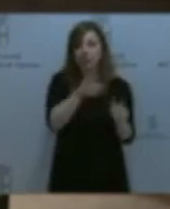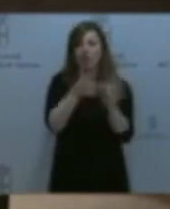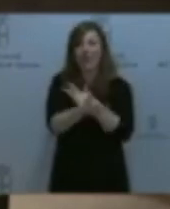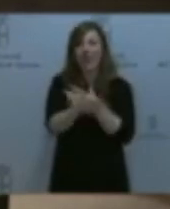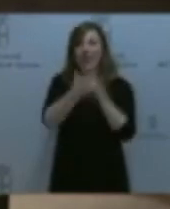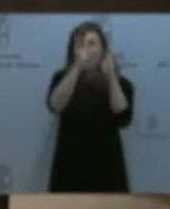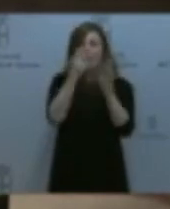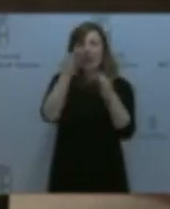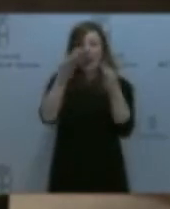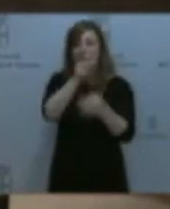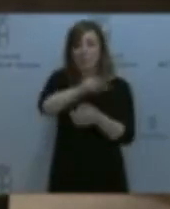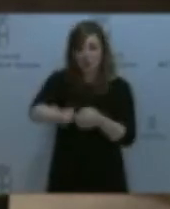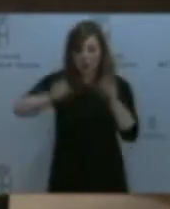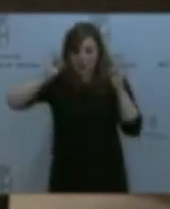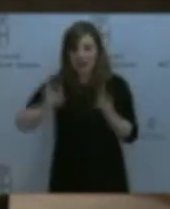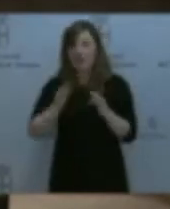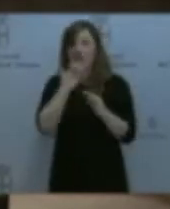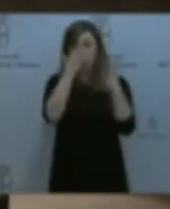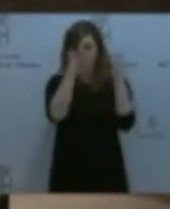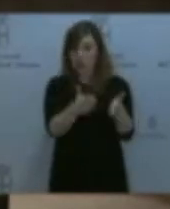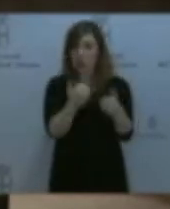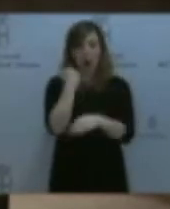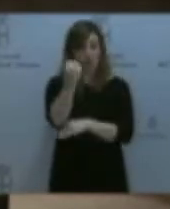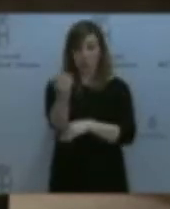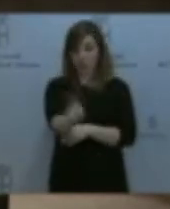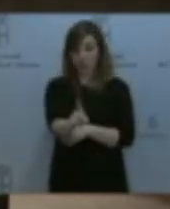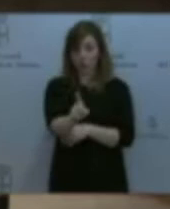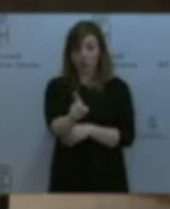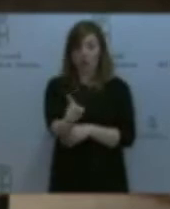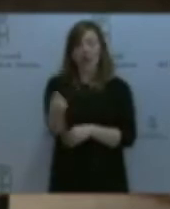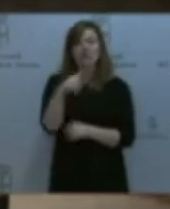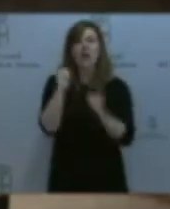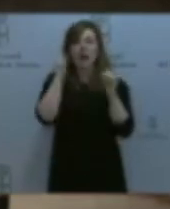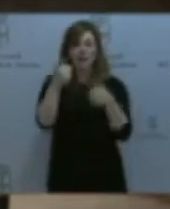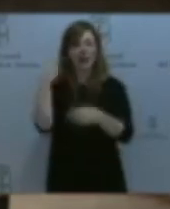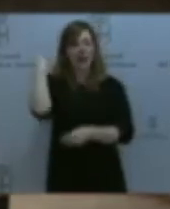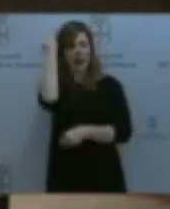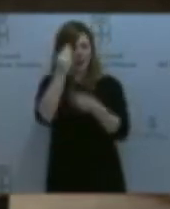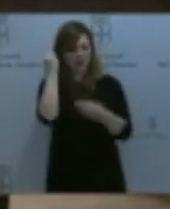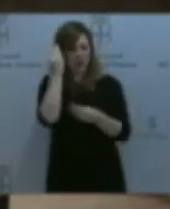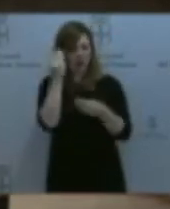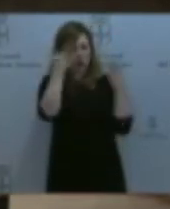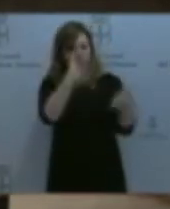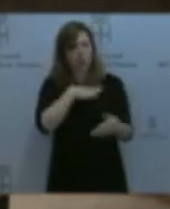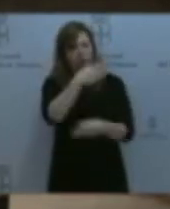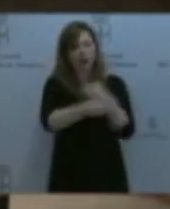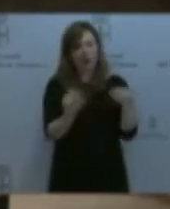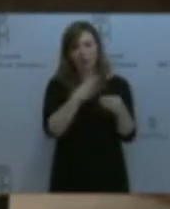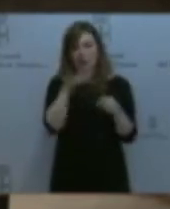hueso que, si usted no se pone de su lado, empezarán a preguntarse no es qué es lo que usted puede hacer por